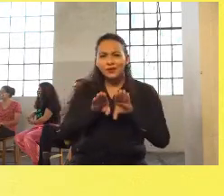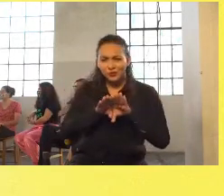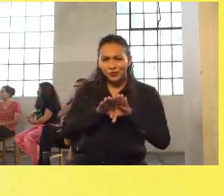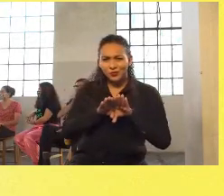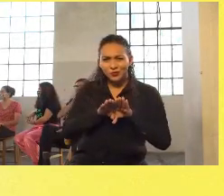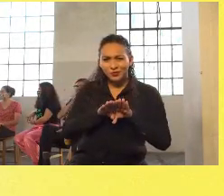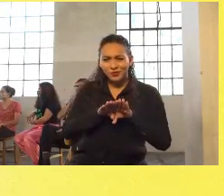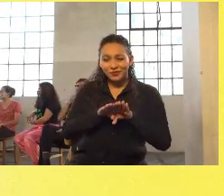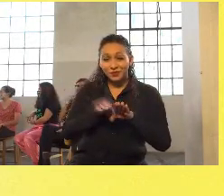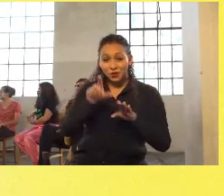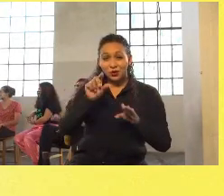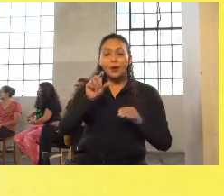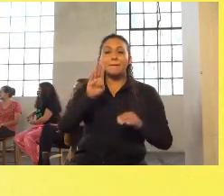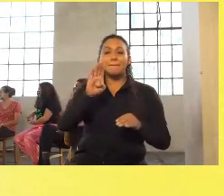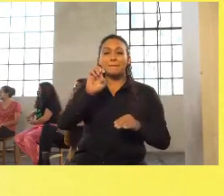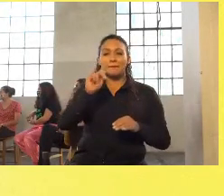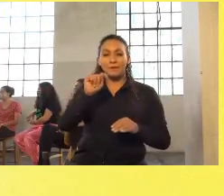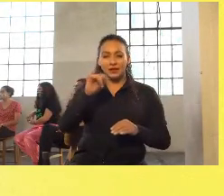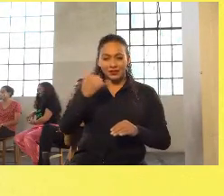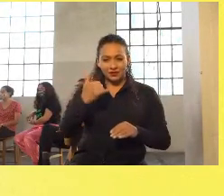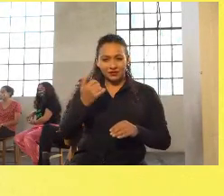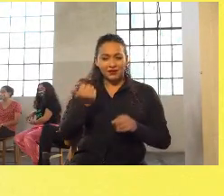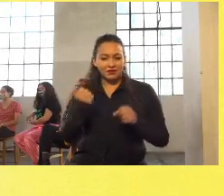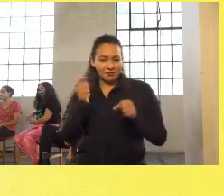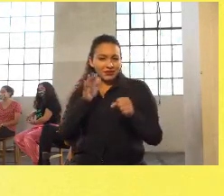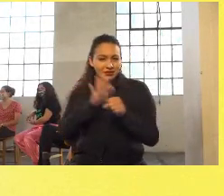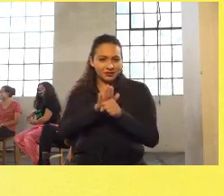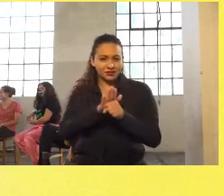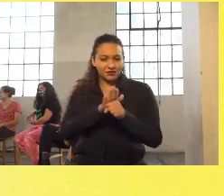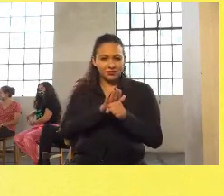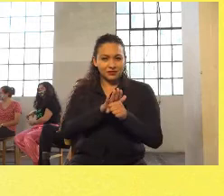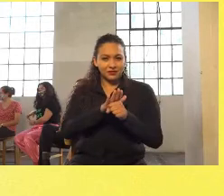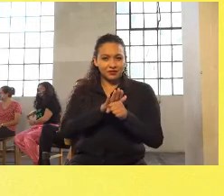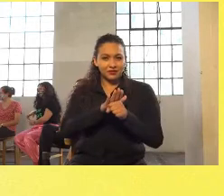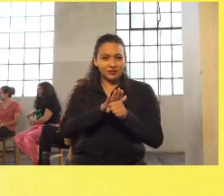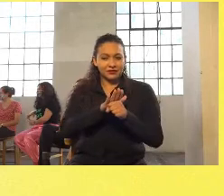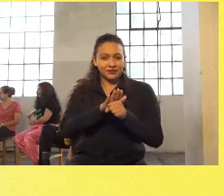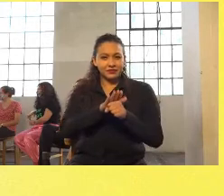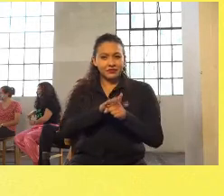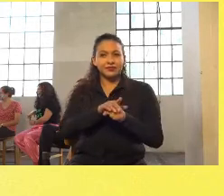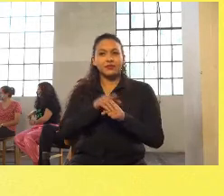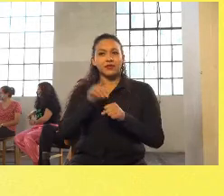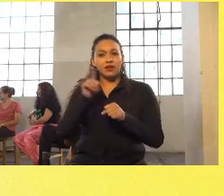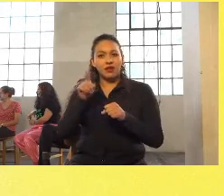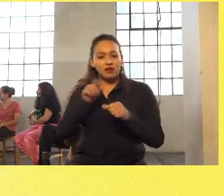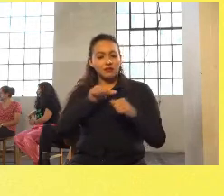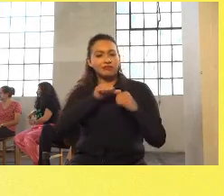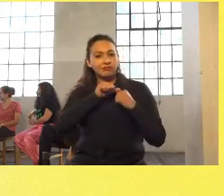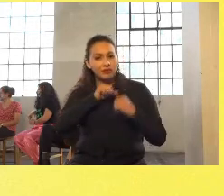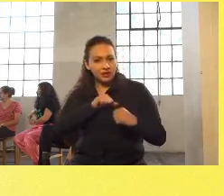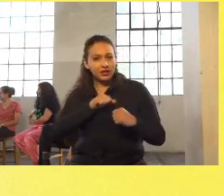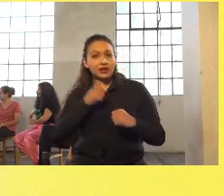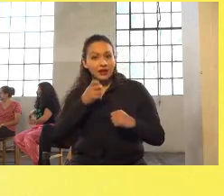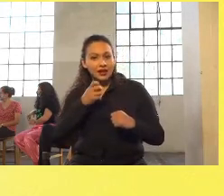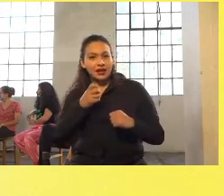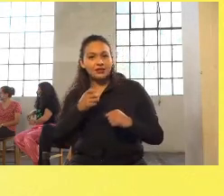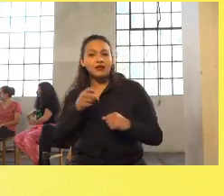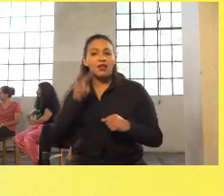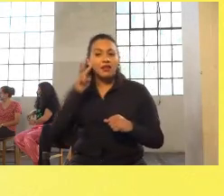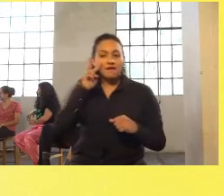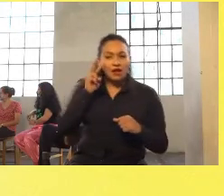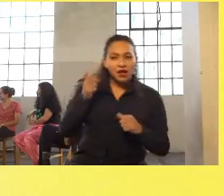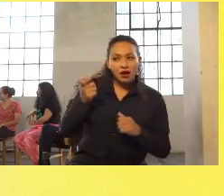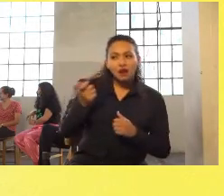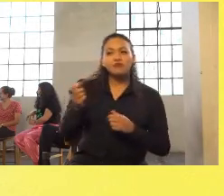nuestra administradora Betty, que no está aquí desafortunadamente, pero pues se encargan de todo eso, del operativo. O sea, decir,